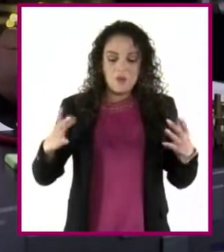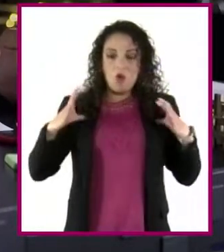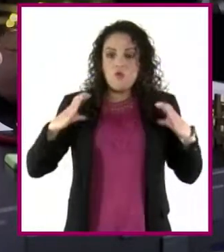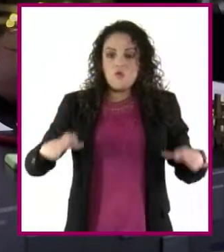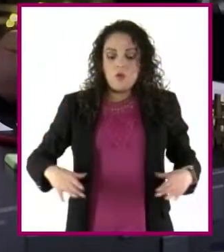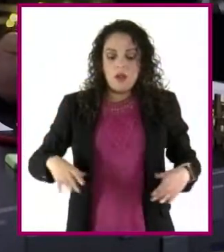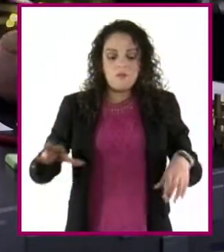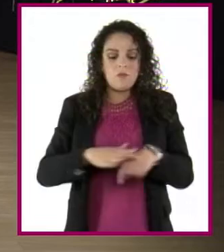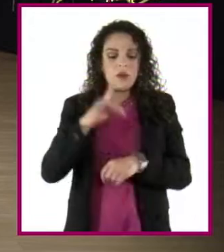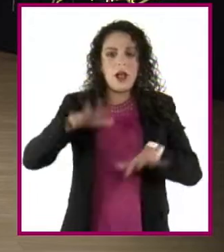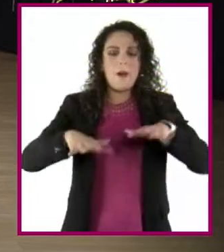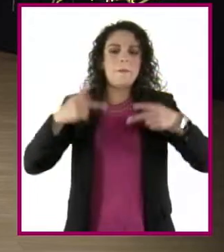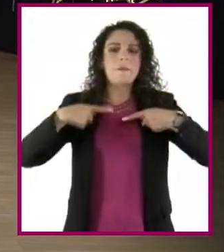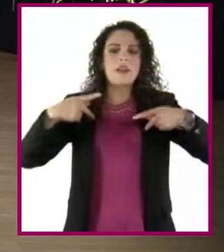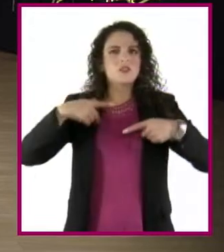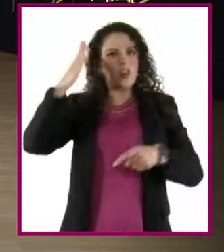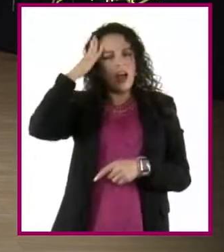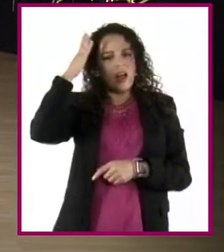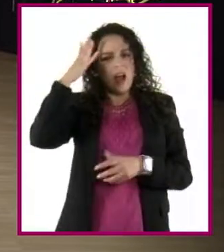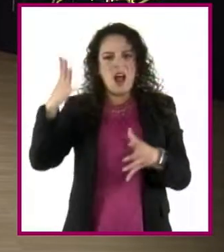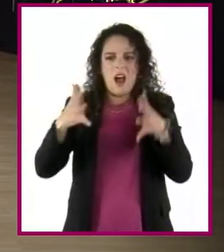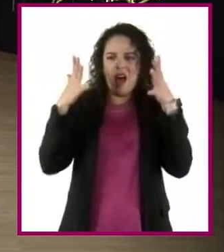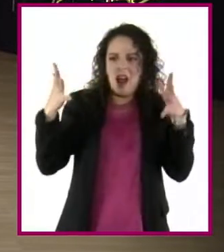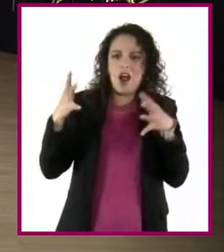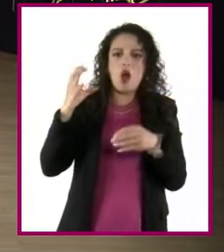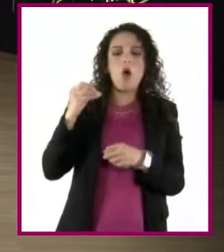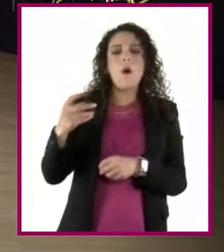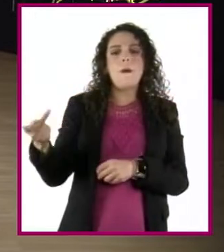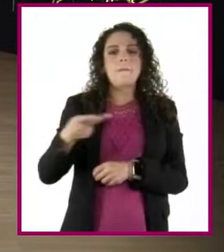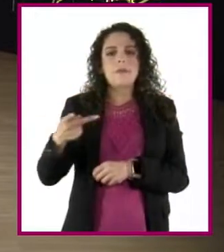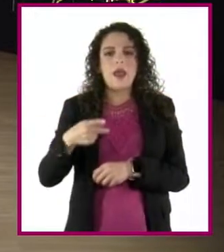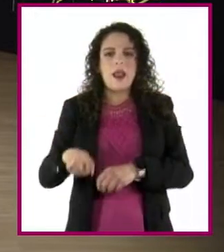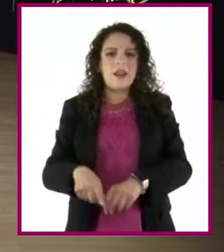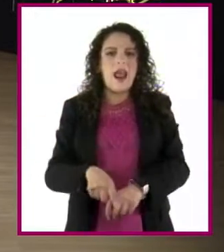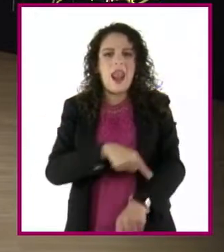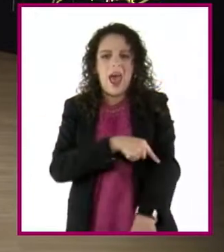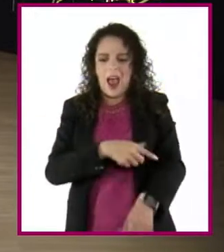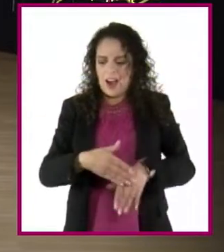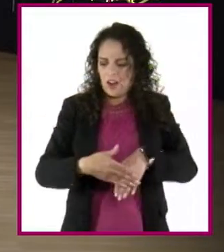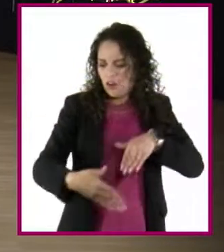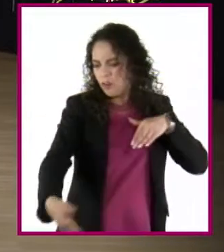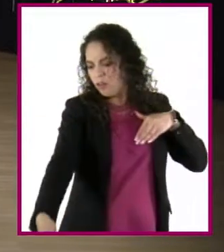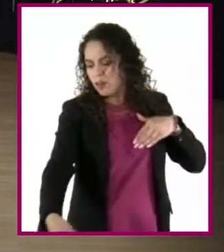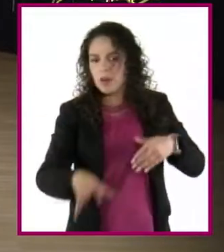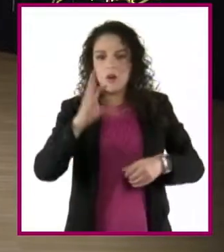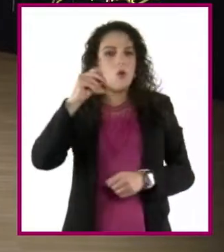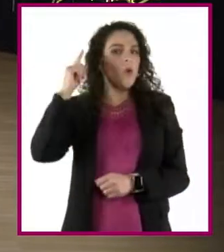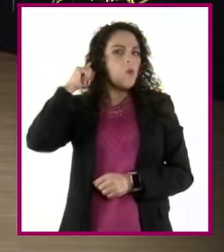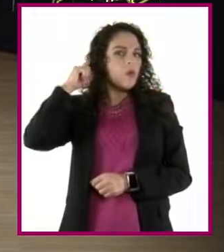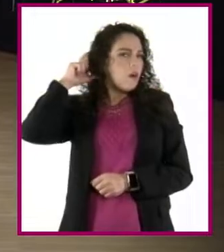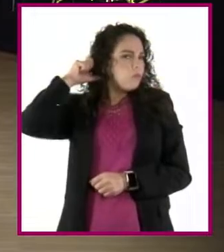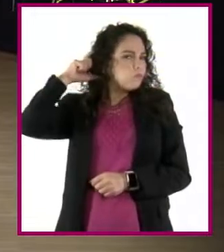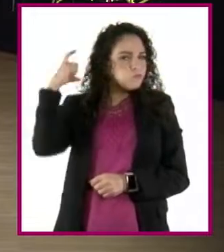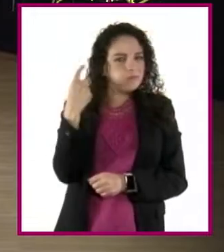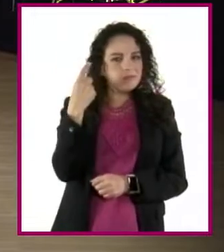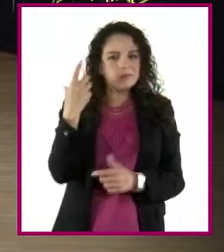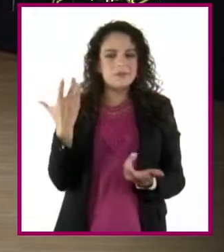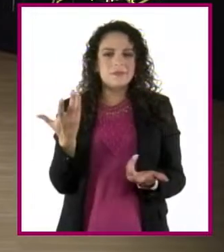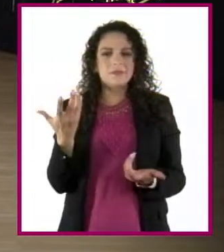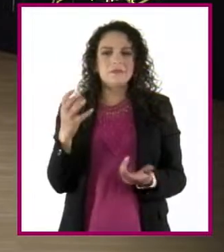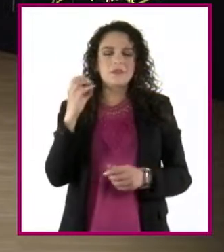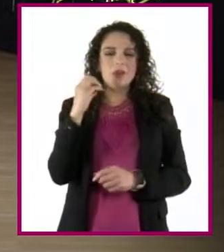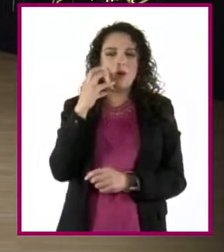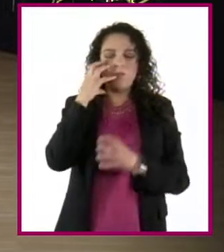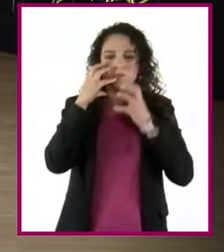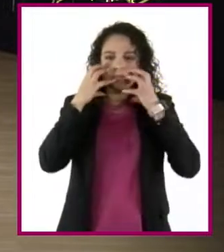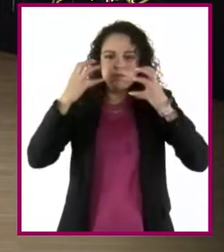muy cabezonas o con las piernas muy largas, las orejas así como cachetón, ¿no? Ajá. Y todo